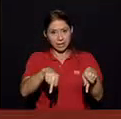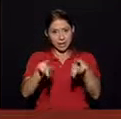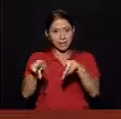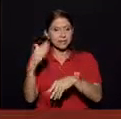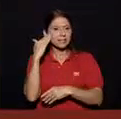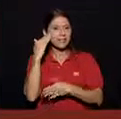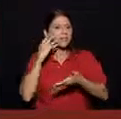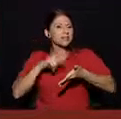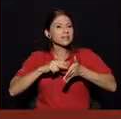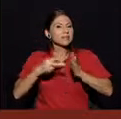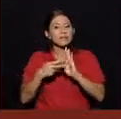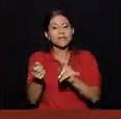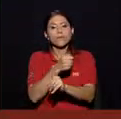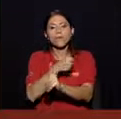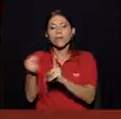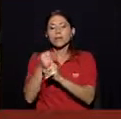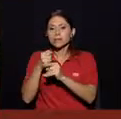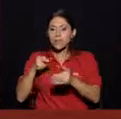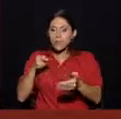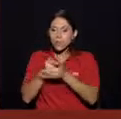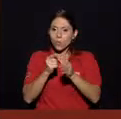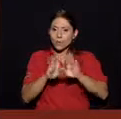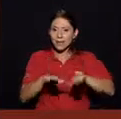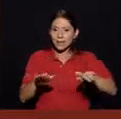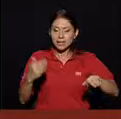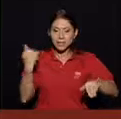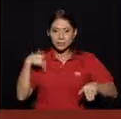violencia, pero no denuncia. ¿Por qué?